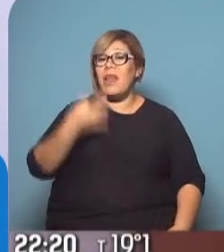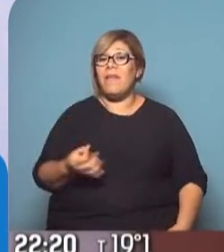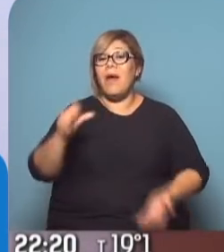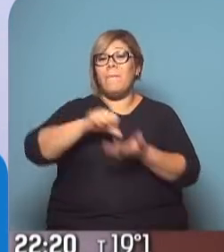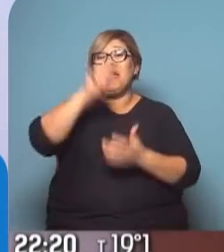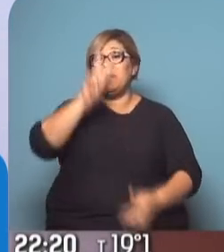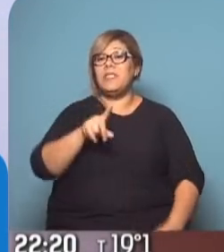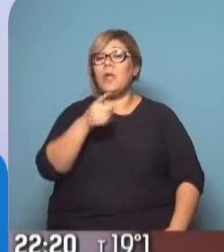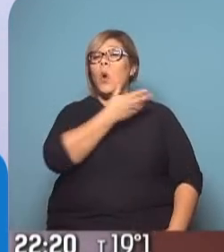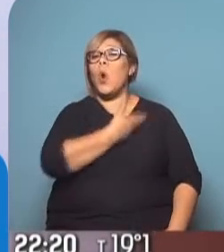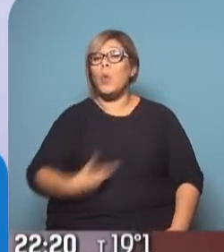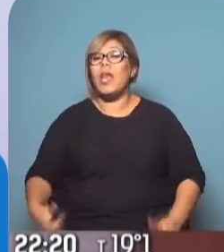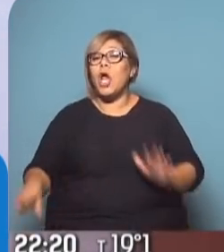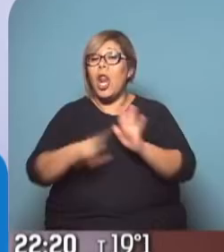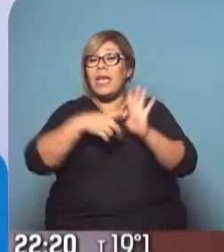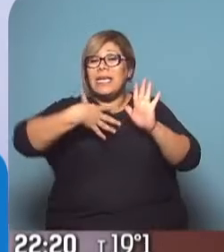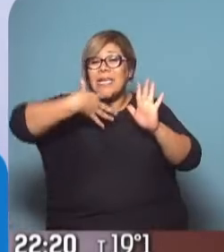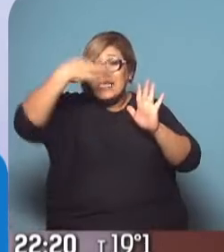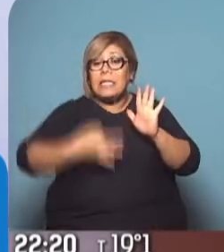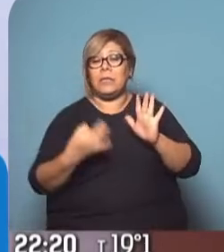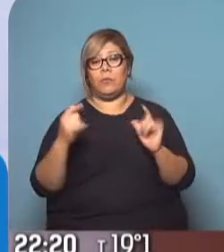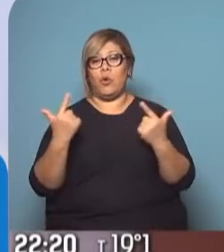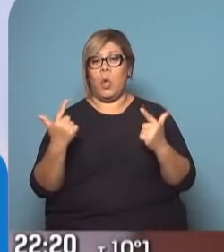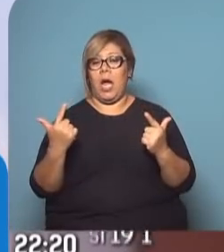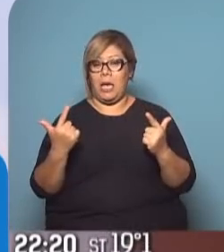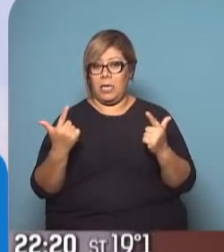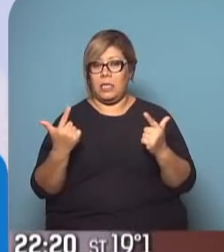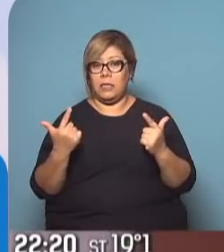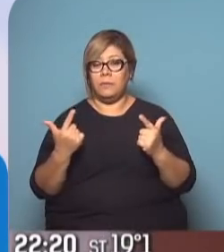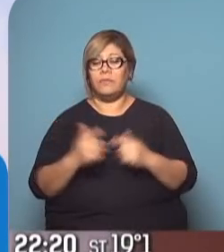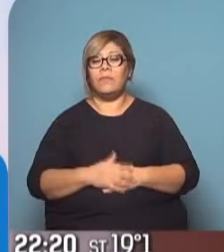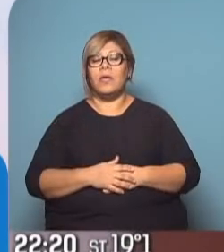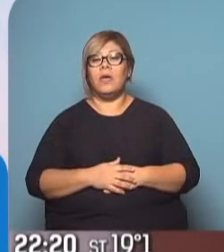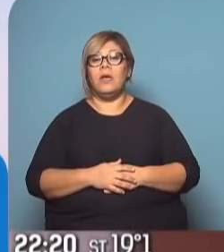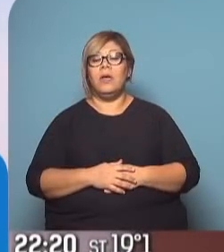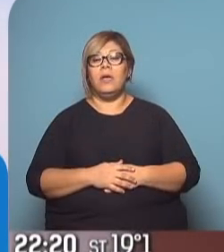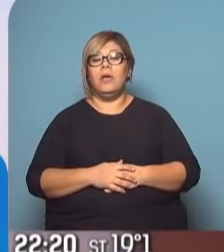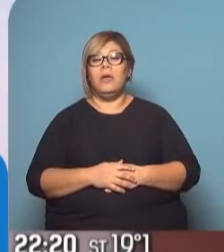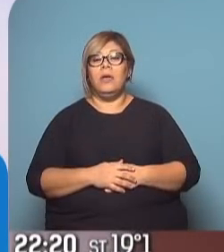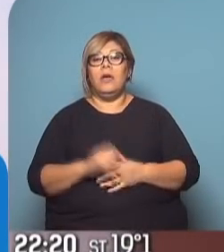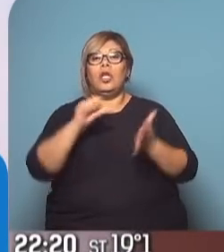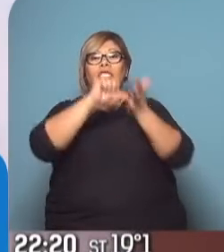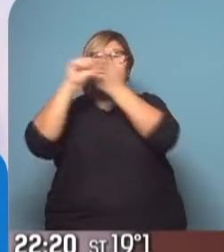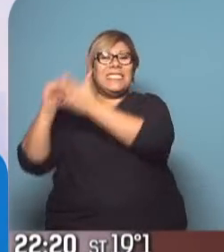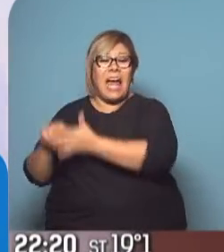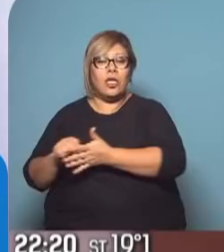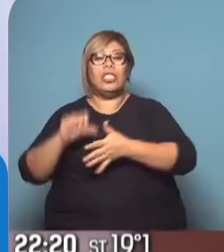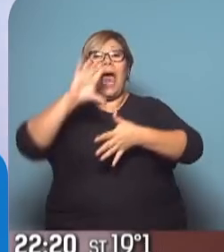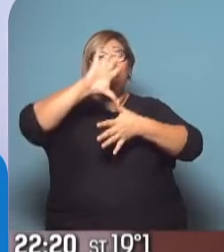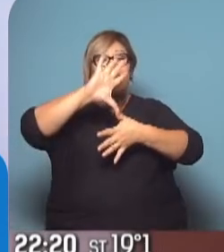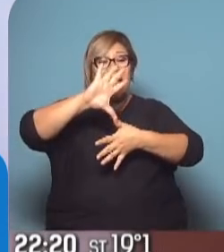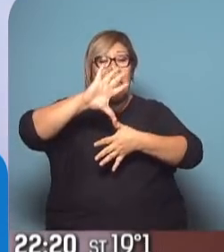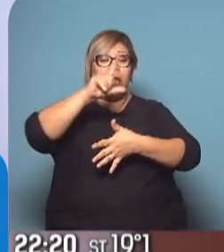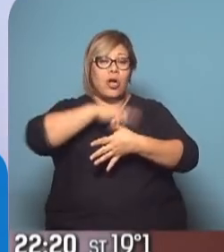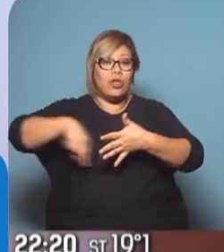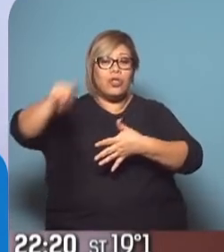en Venezuela. Eso lo ha dicho la Organización de Estados Americanos, que es la principal organización de la región, de la cual Venezuela también es parte. La